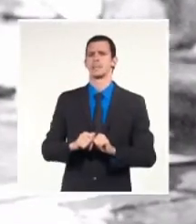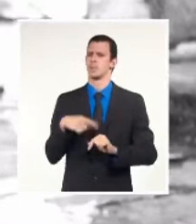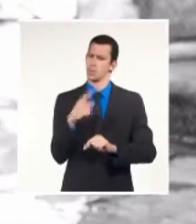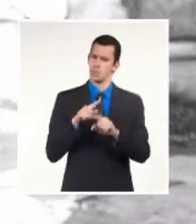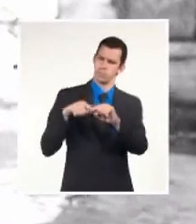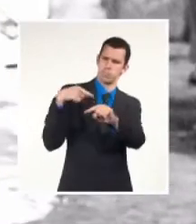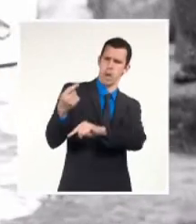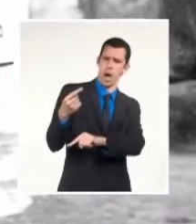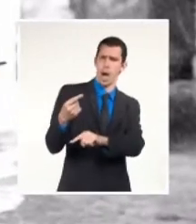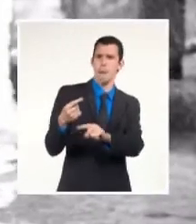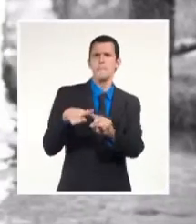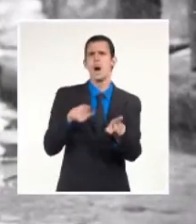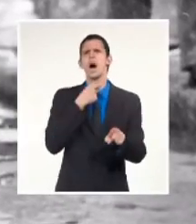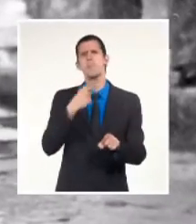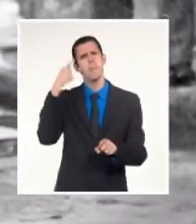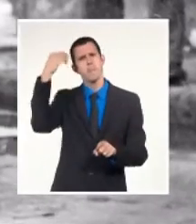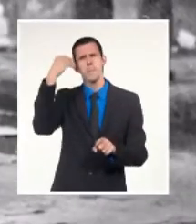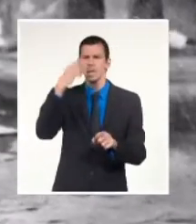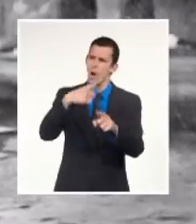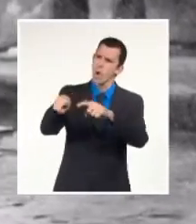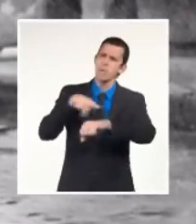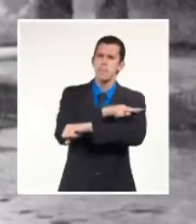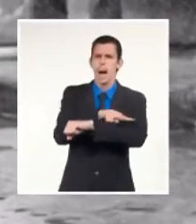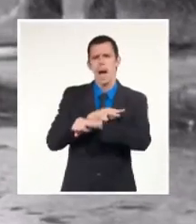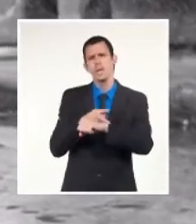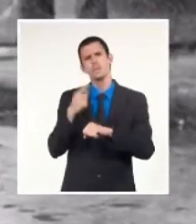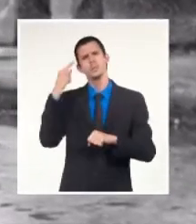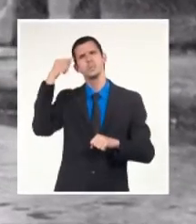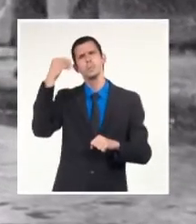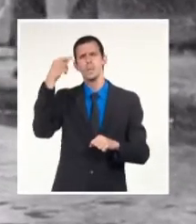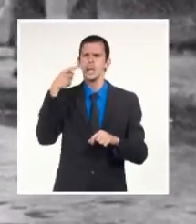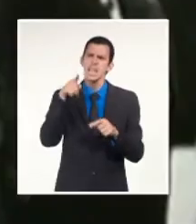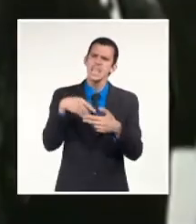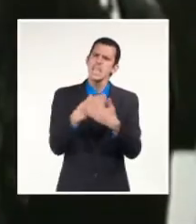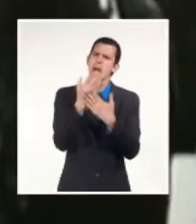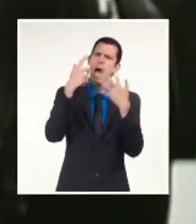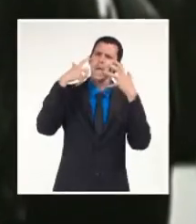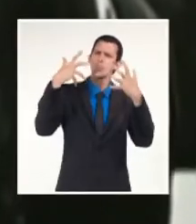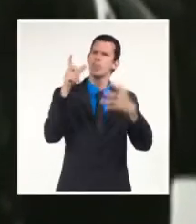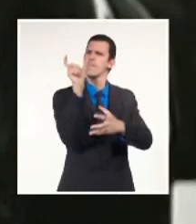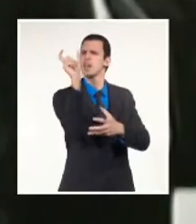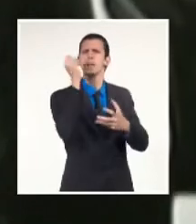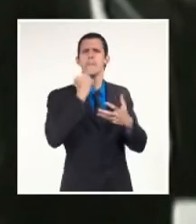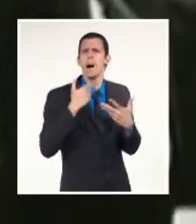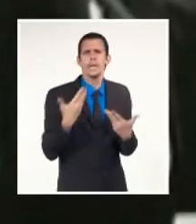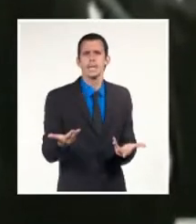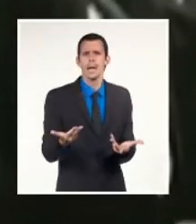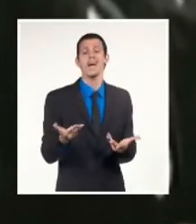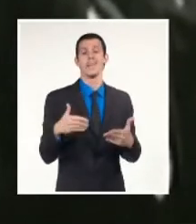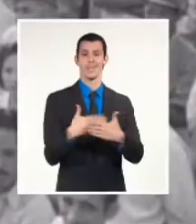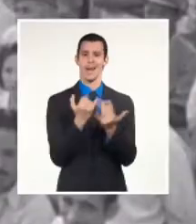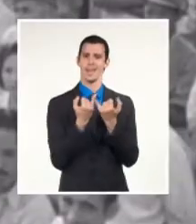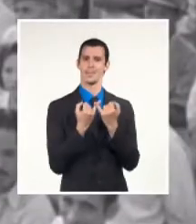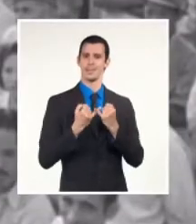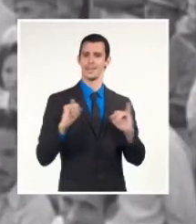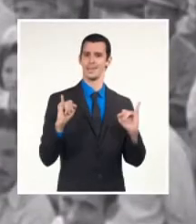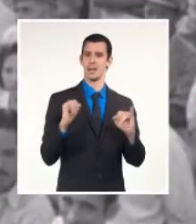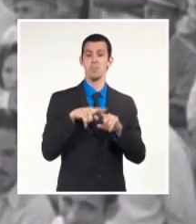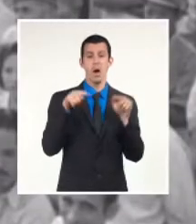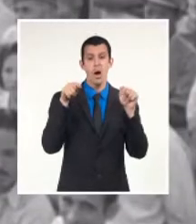Pero a nosotros nos persiguen por luchar por esa independencia. Y me tocó hacerme adulto, ser